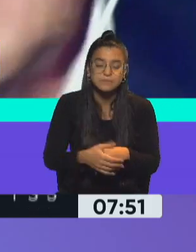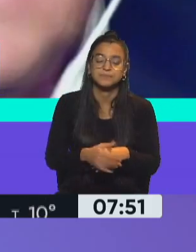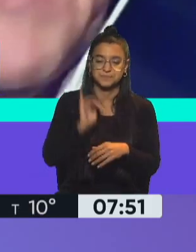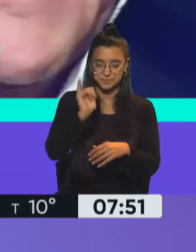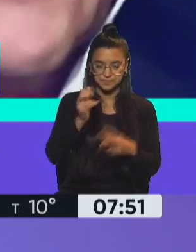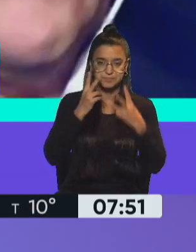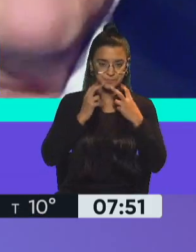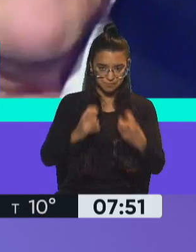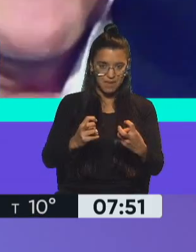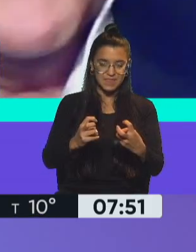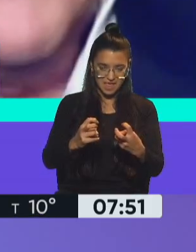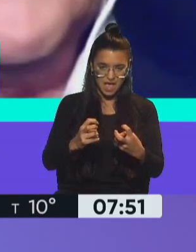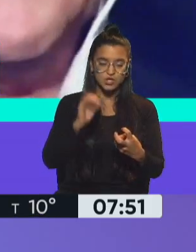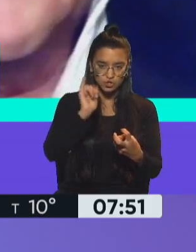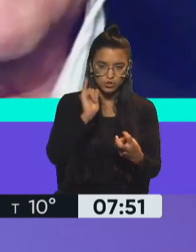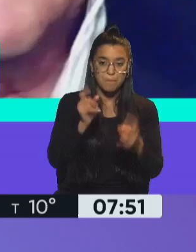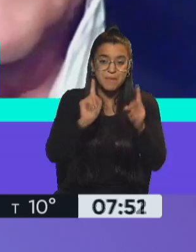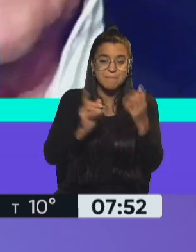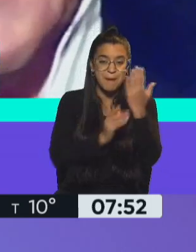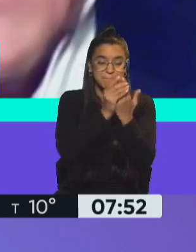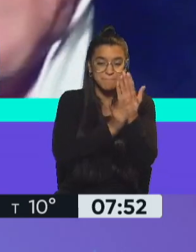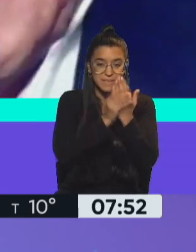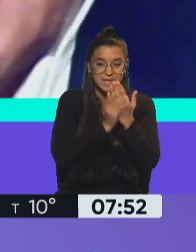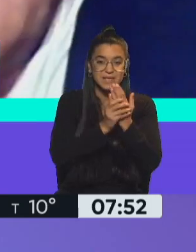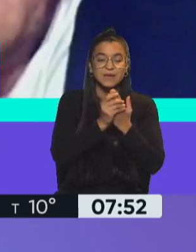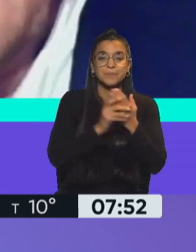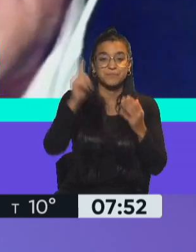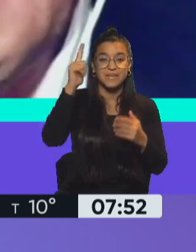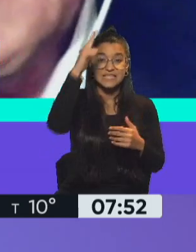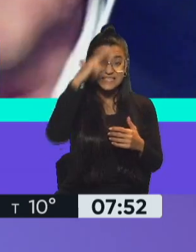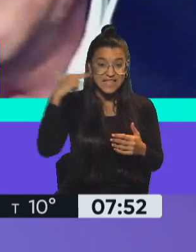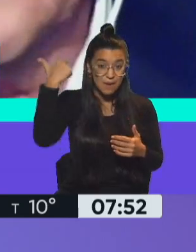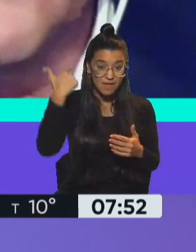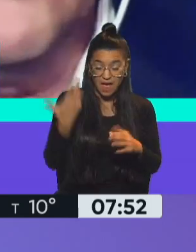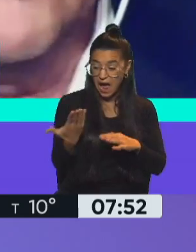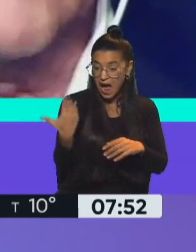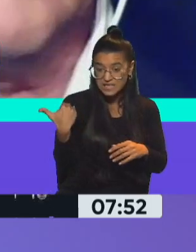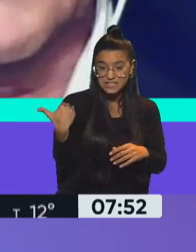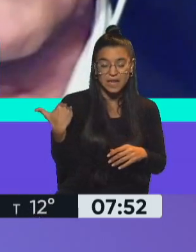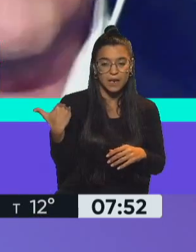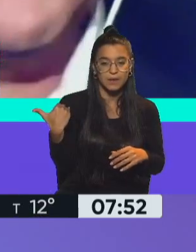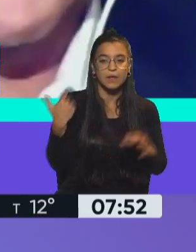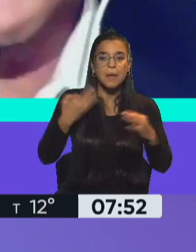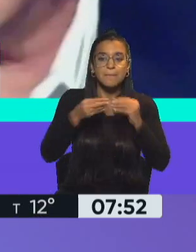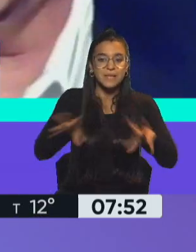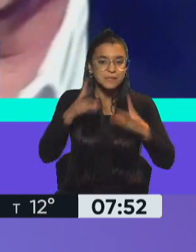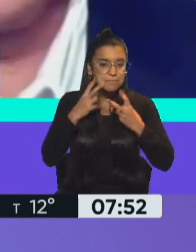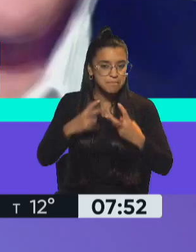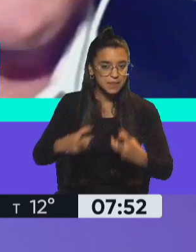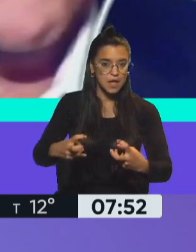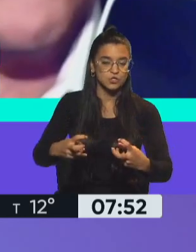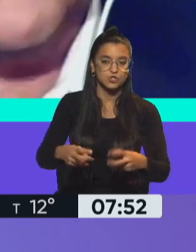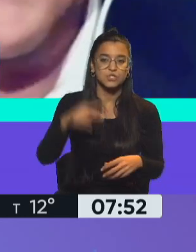Sí, investigación, la propia ministra Sabina Federic en el día de ayer planteó que inició una investigación y que